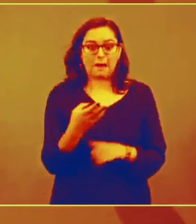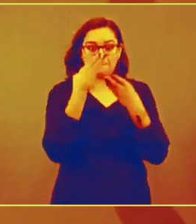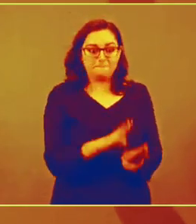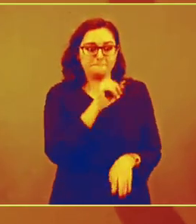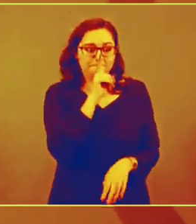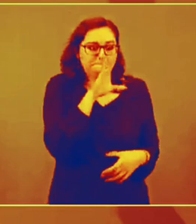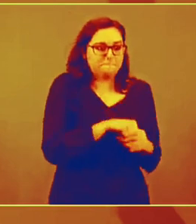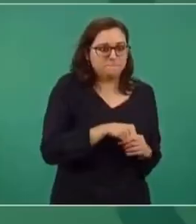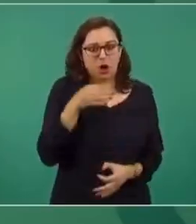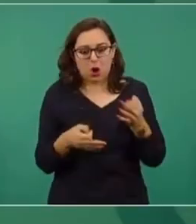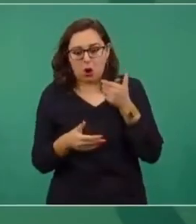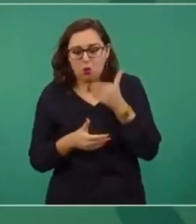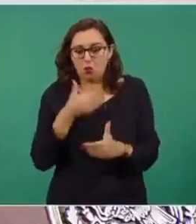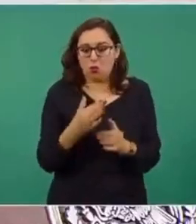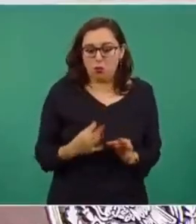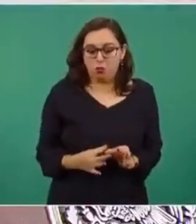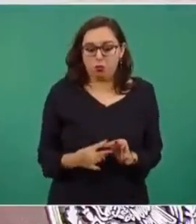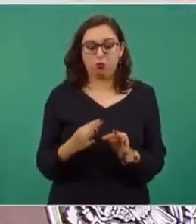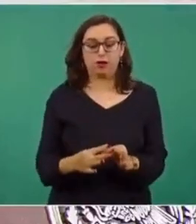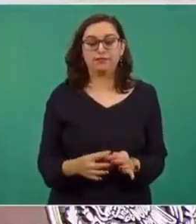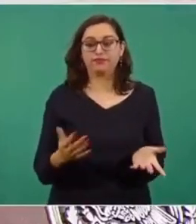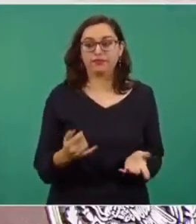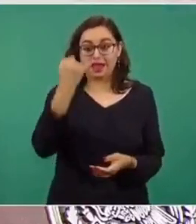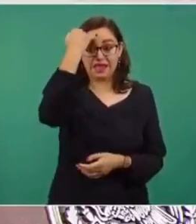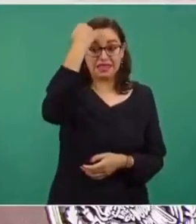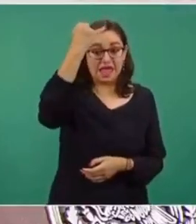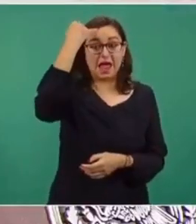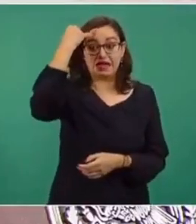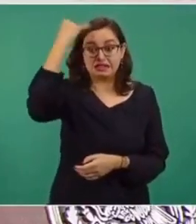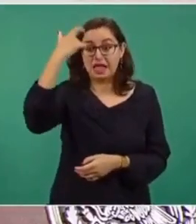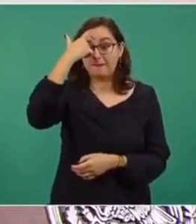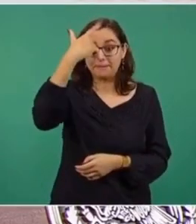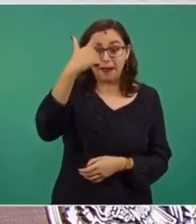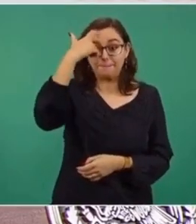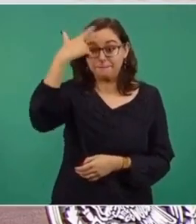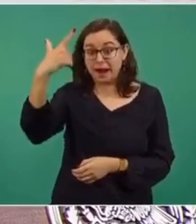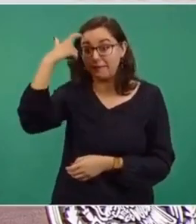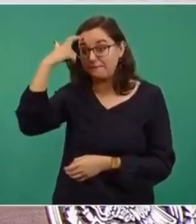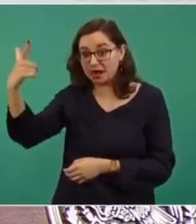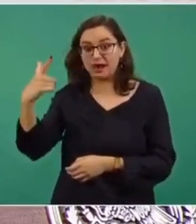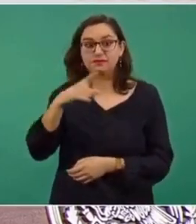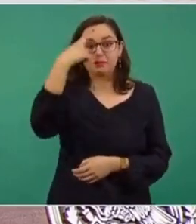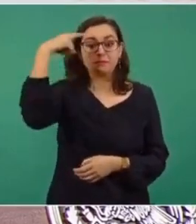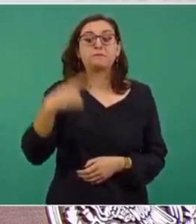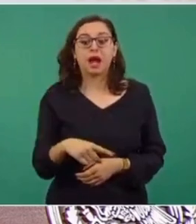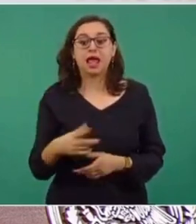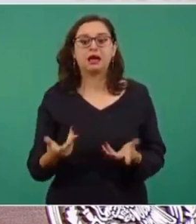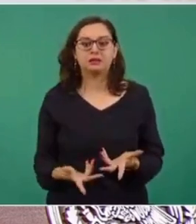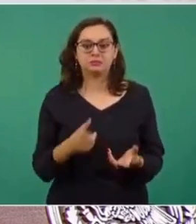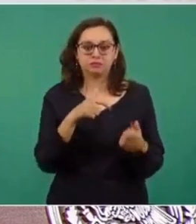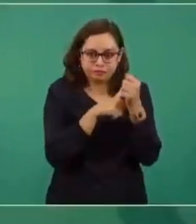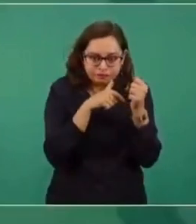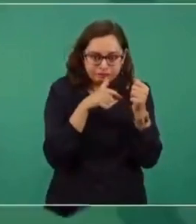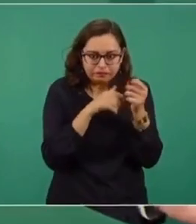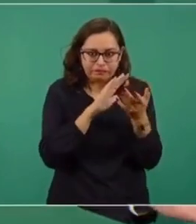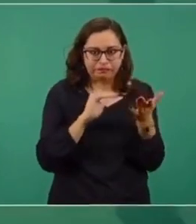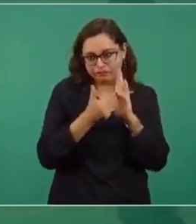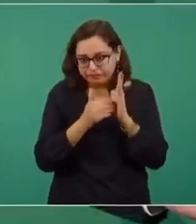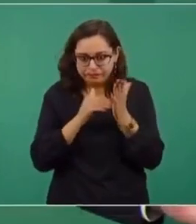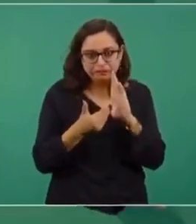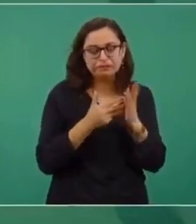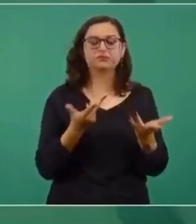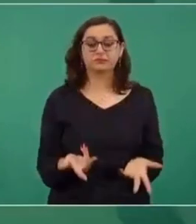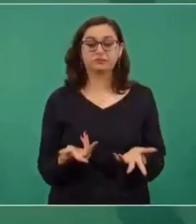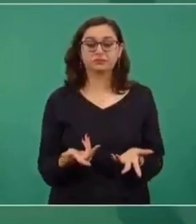el debido proceso, todo eso lo fueron creando para ocultar las tranzas, para decirlo